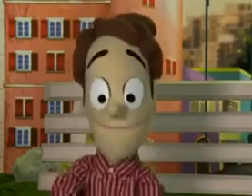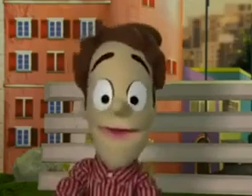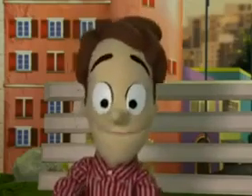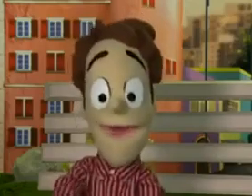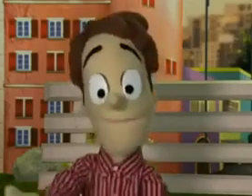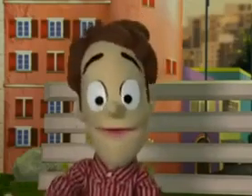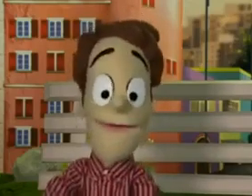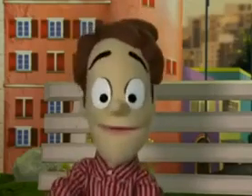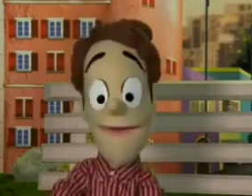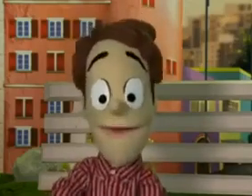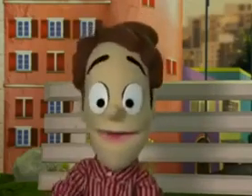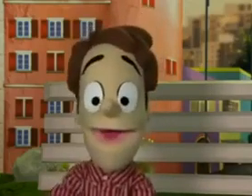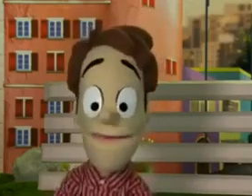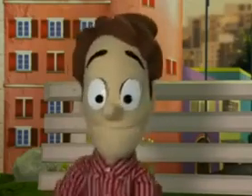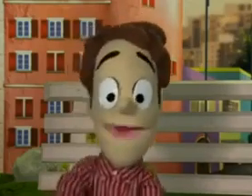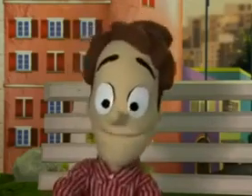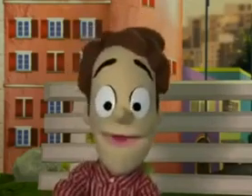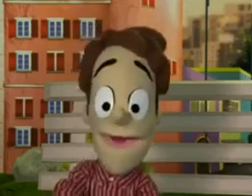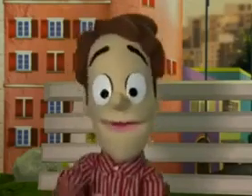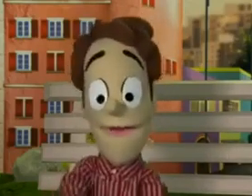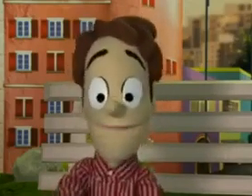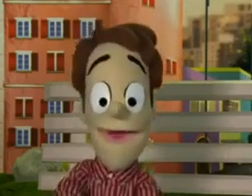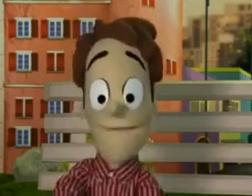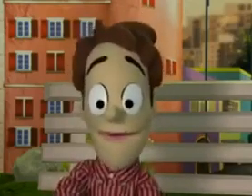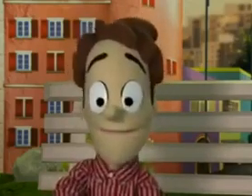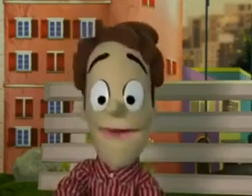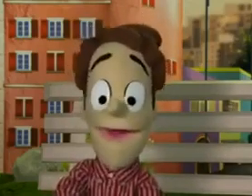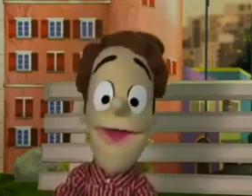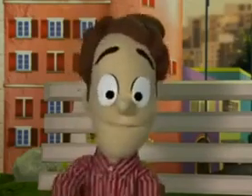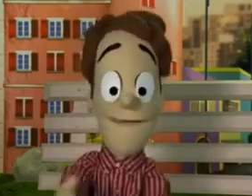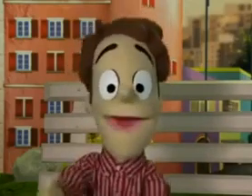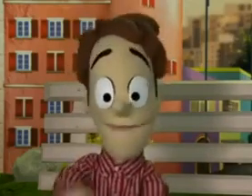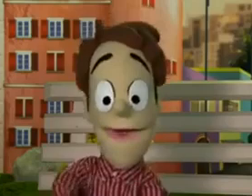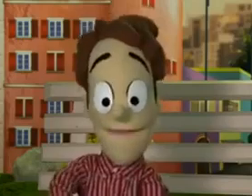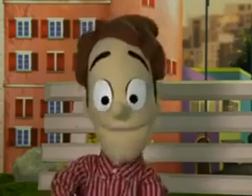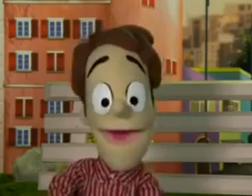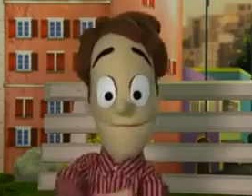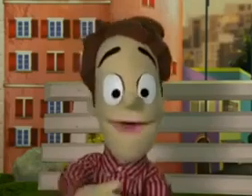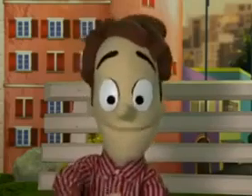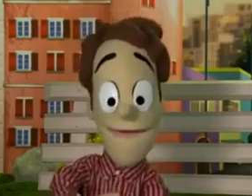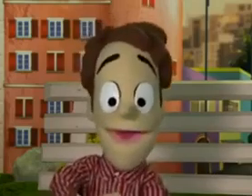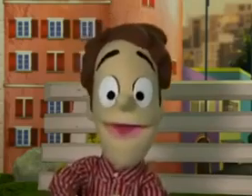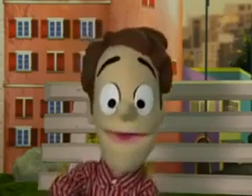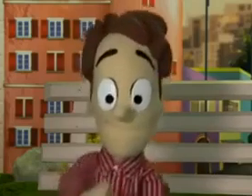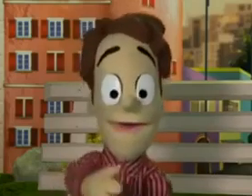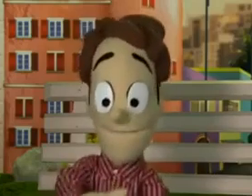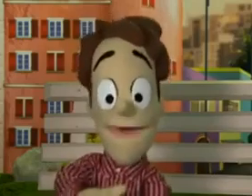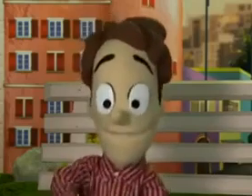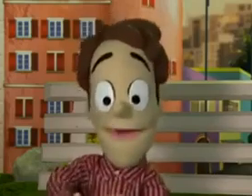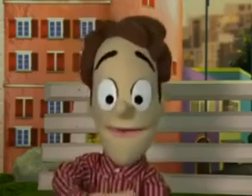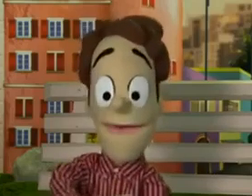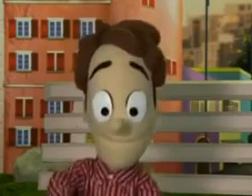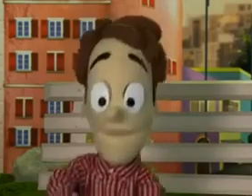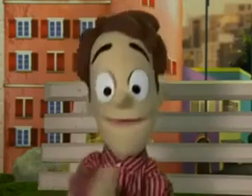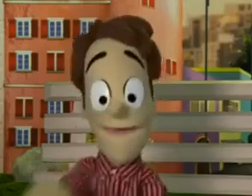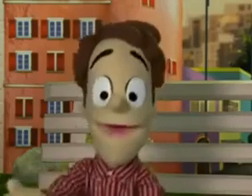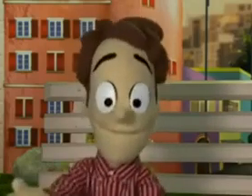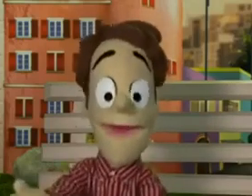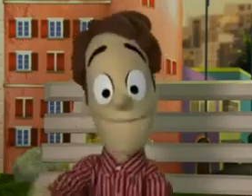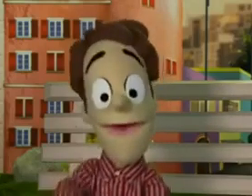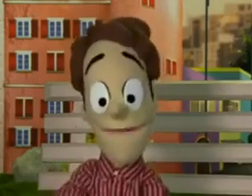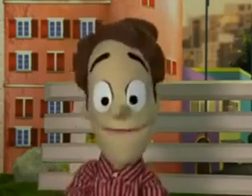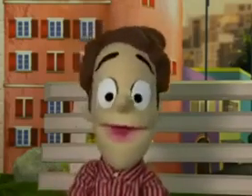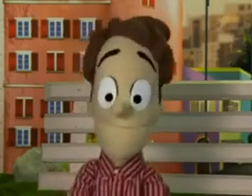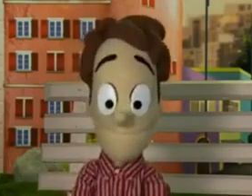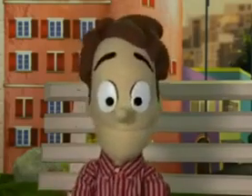juguetes y los controles de la televisión. Eso ayuda a evitar contagios y a protegernos a nosotros, a nuestros seres queridos y a